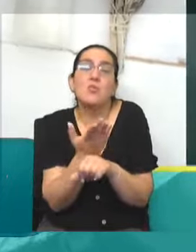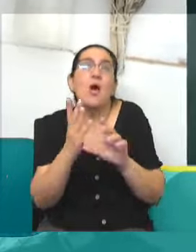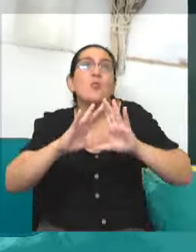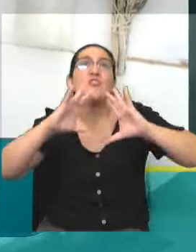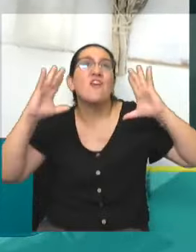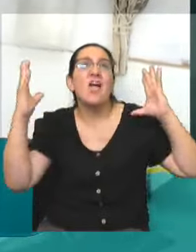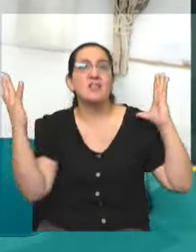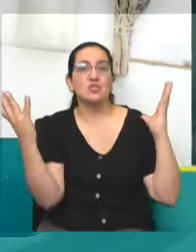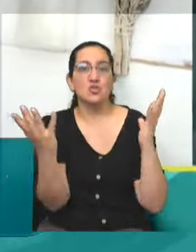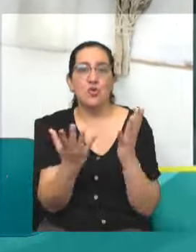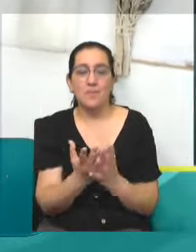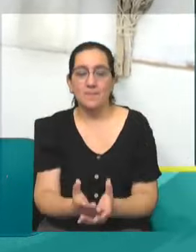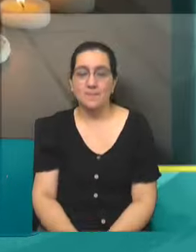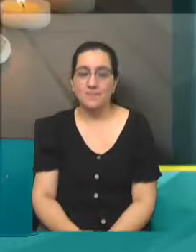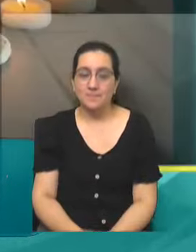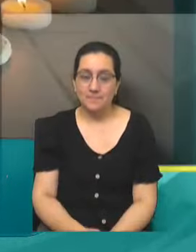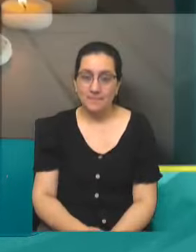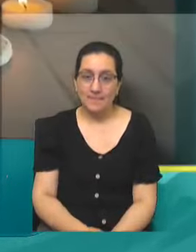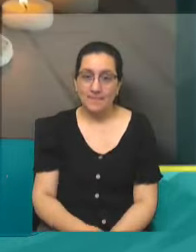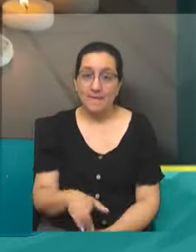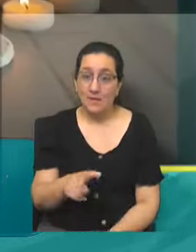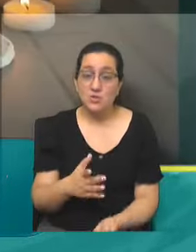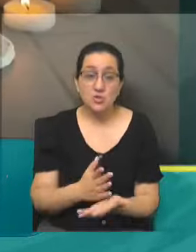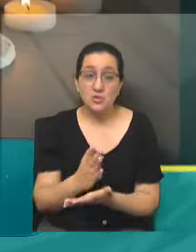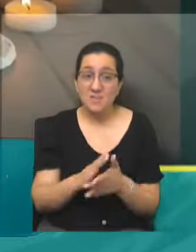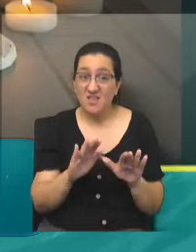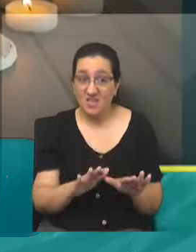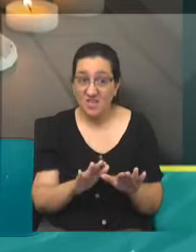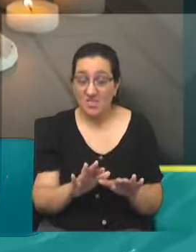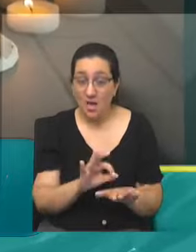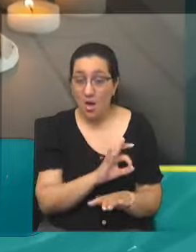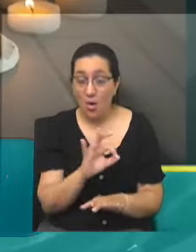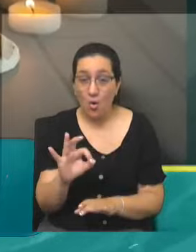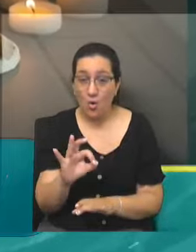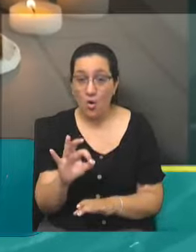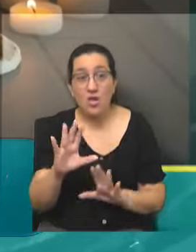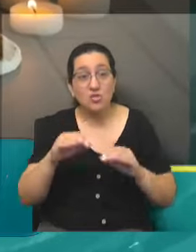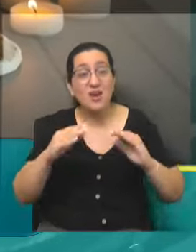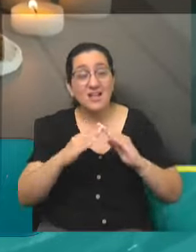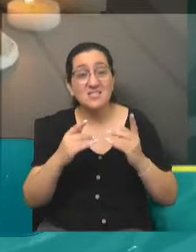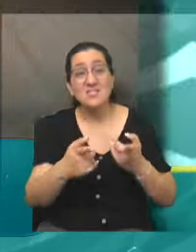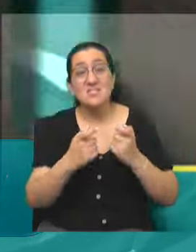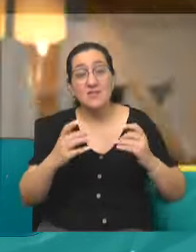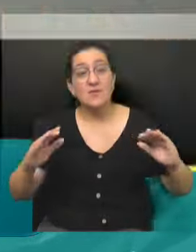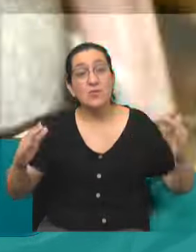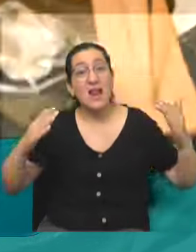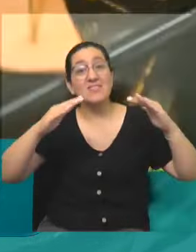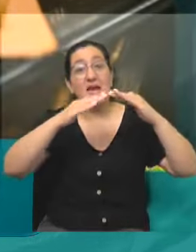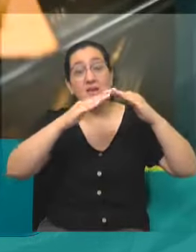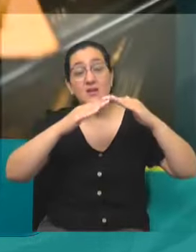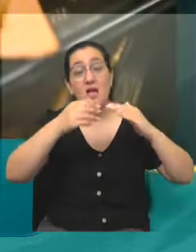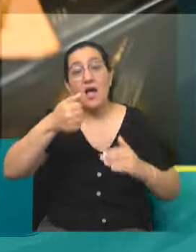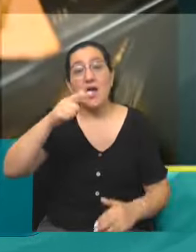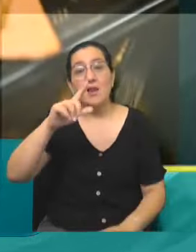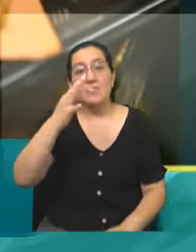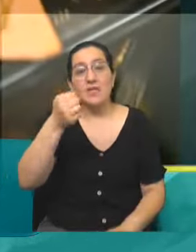universo. ¿Y ese de lo que queremos. ¿Queda siempre? ¿El altar debería haber en las casas un altar de ese tipo? Siempre es conveniente tener un altar y no